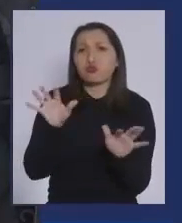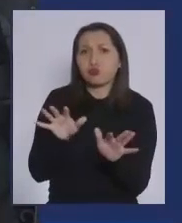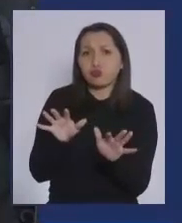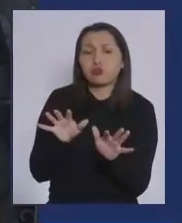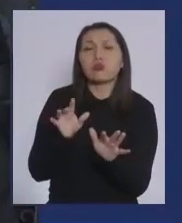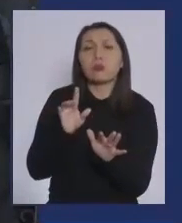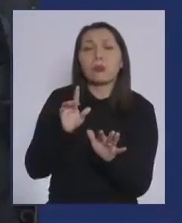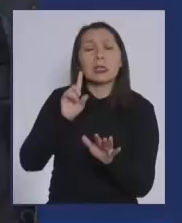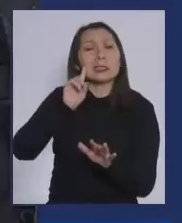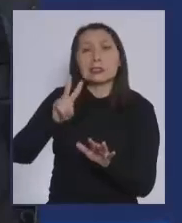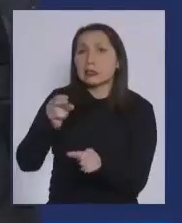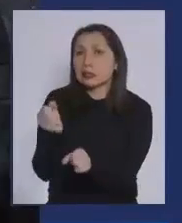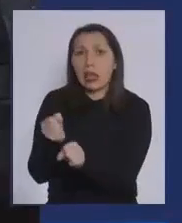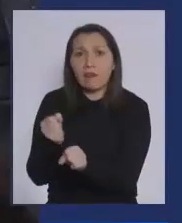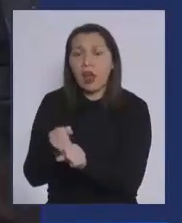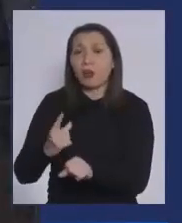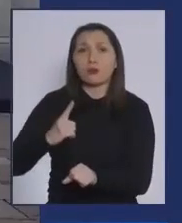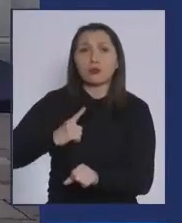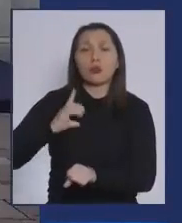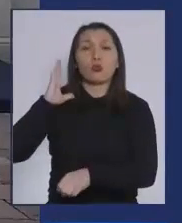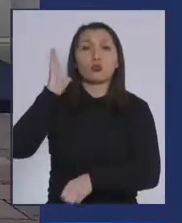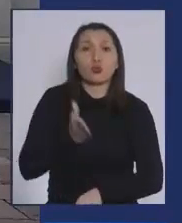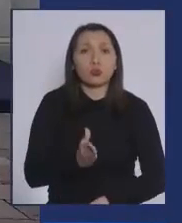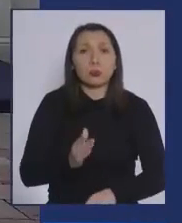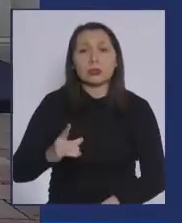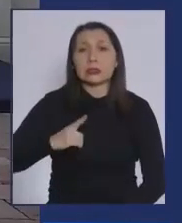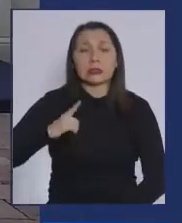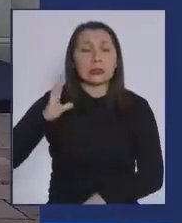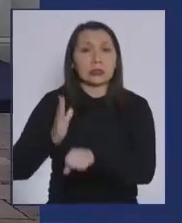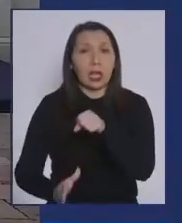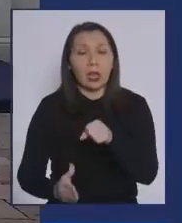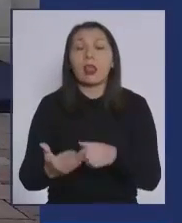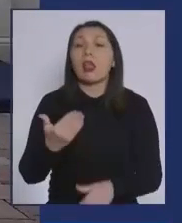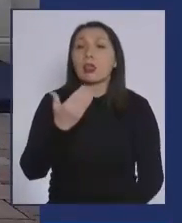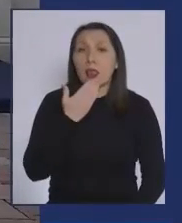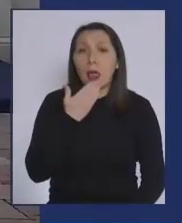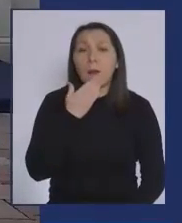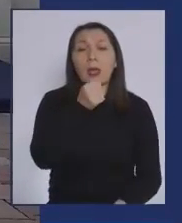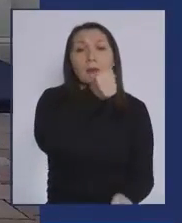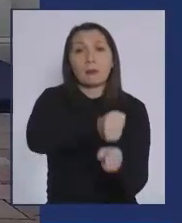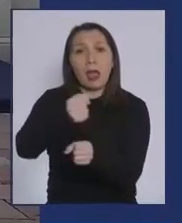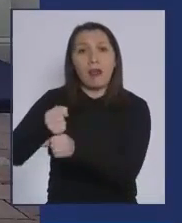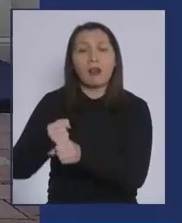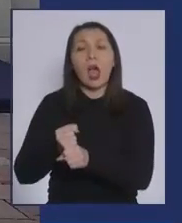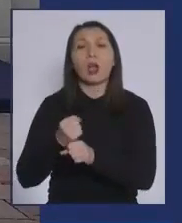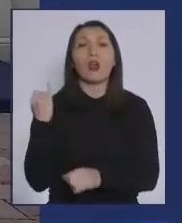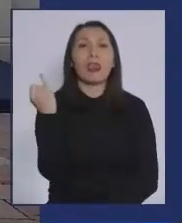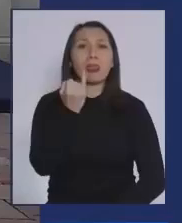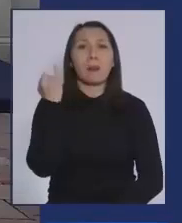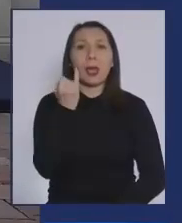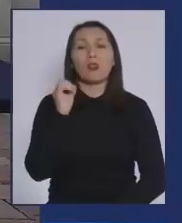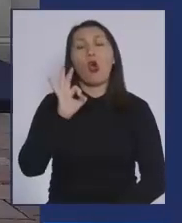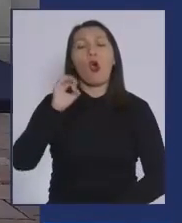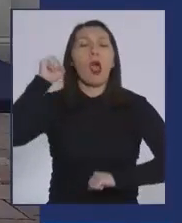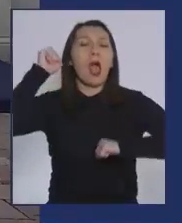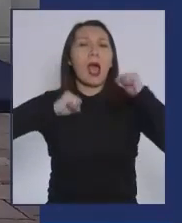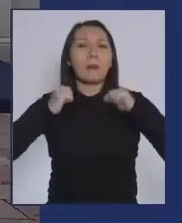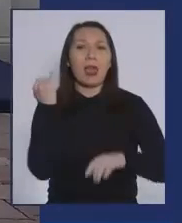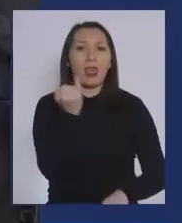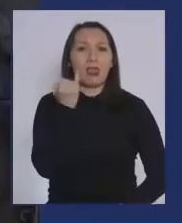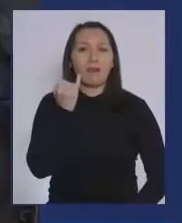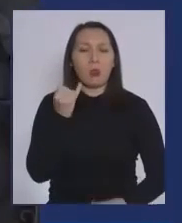desocupados suspendidos cesantes y también a los trabajadores por cuenta propia o empresarios